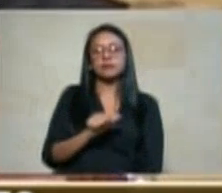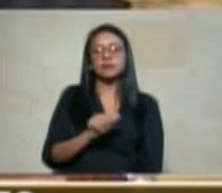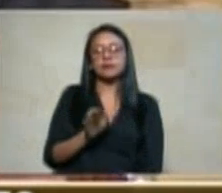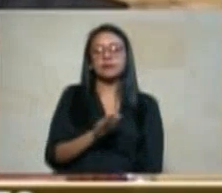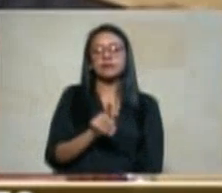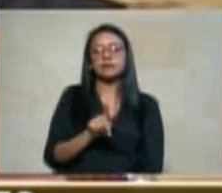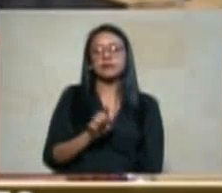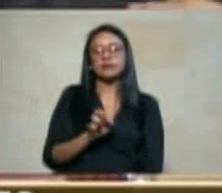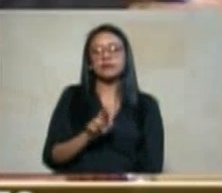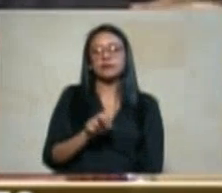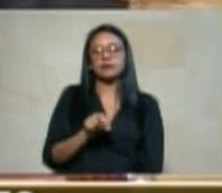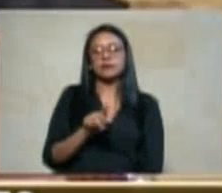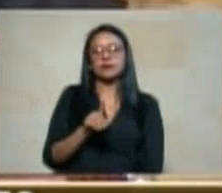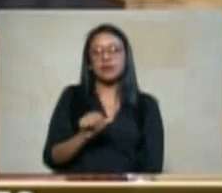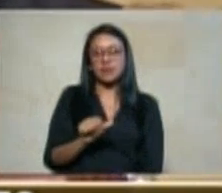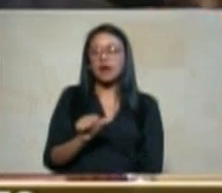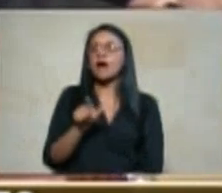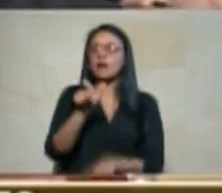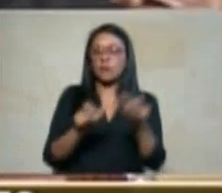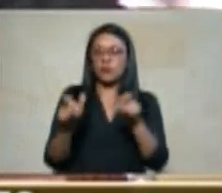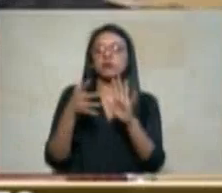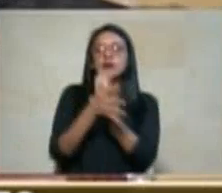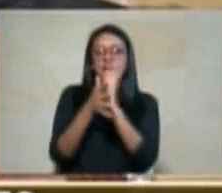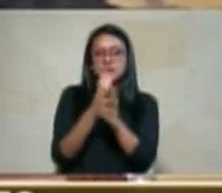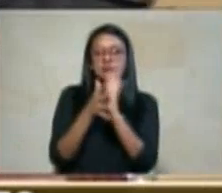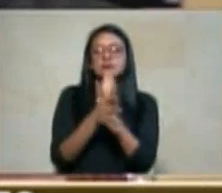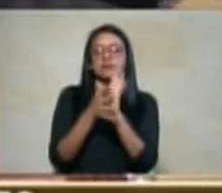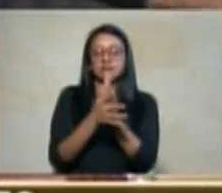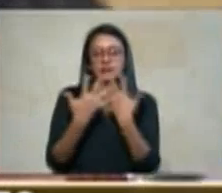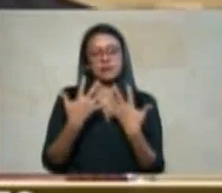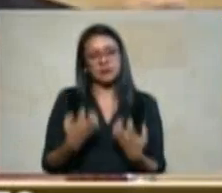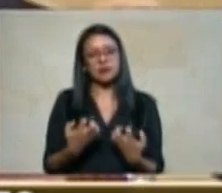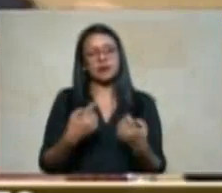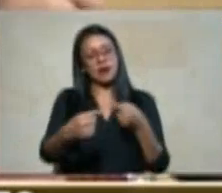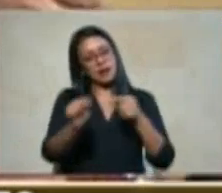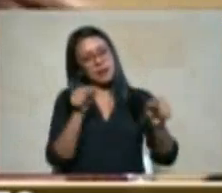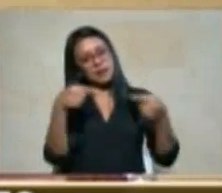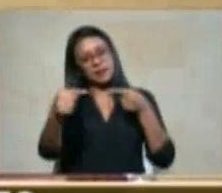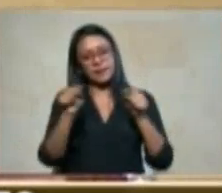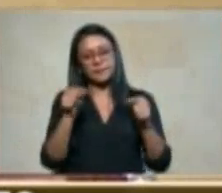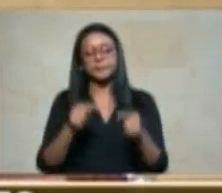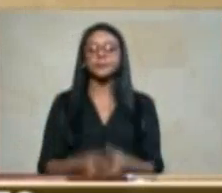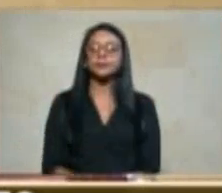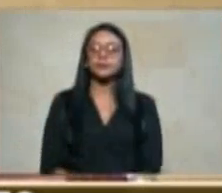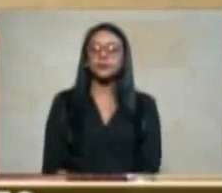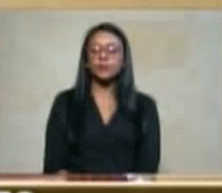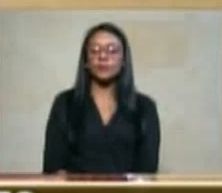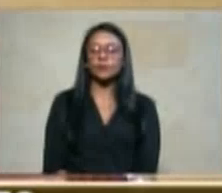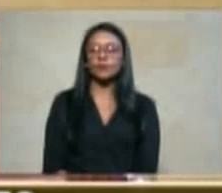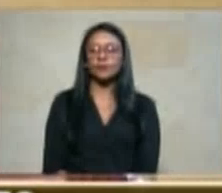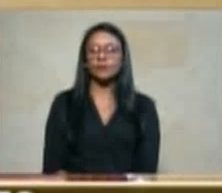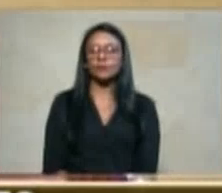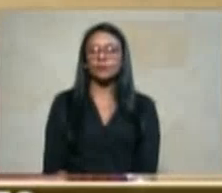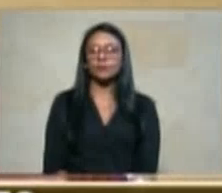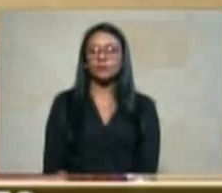algunos representantes que quieren hablar dentro de este debate.